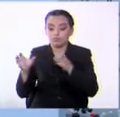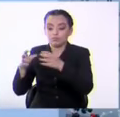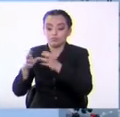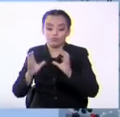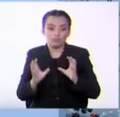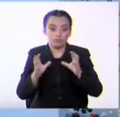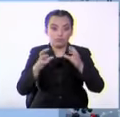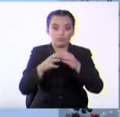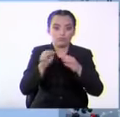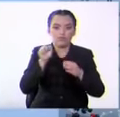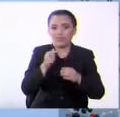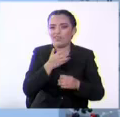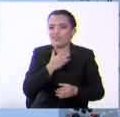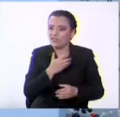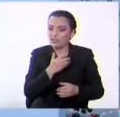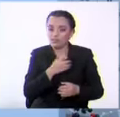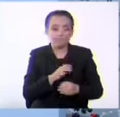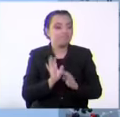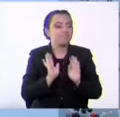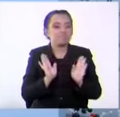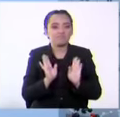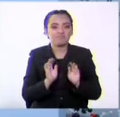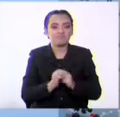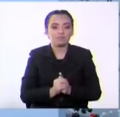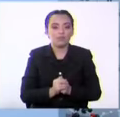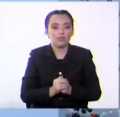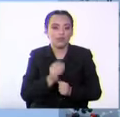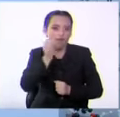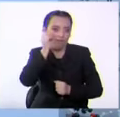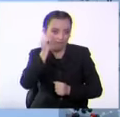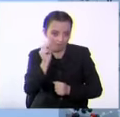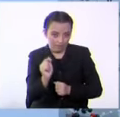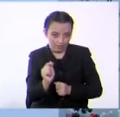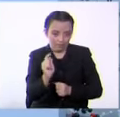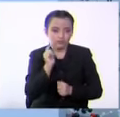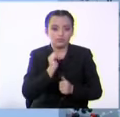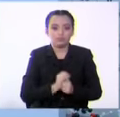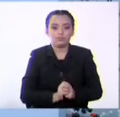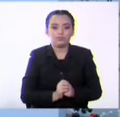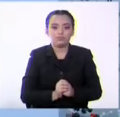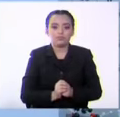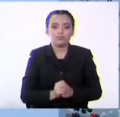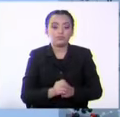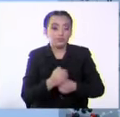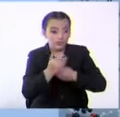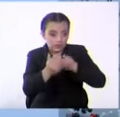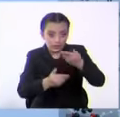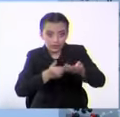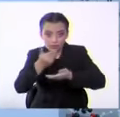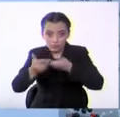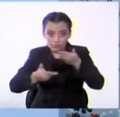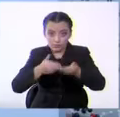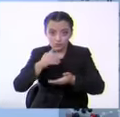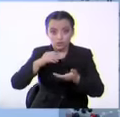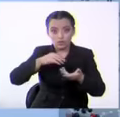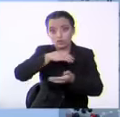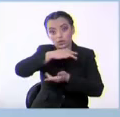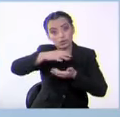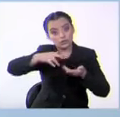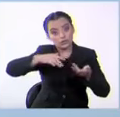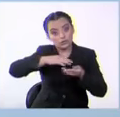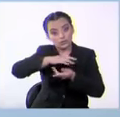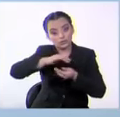tan complejo y entonces los servicios ecosistémicos los podemos dividir en 4